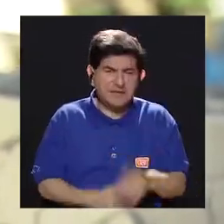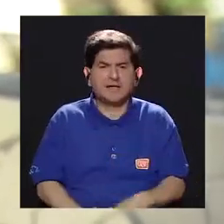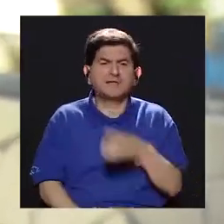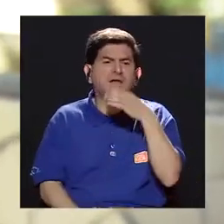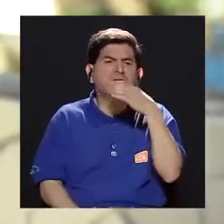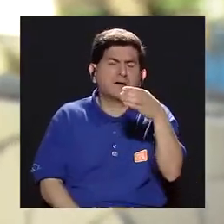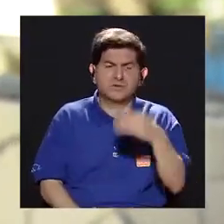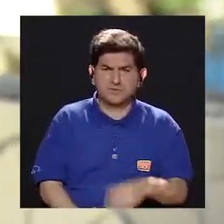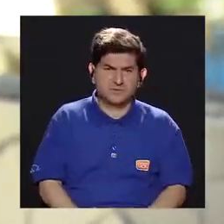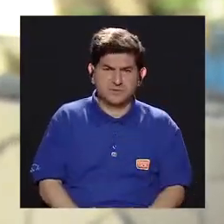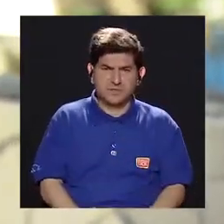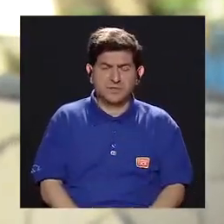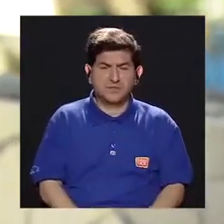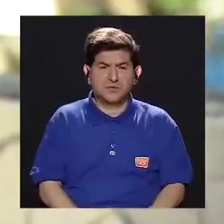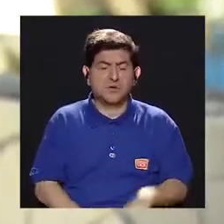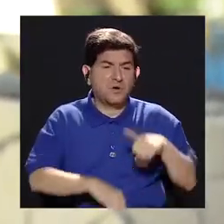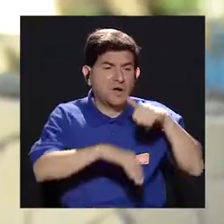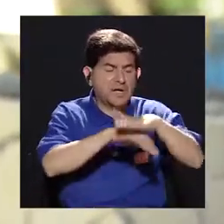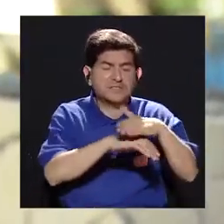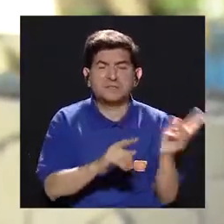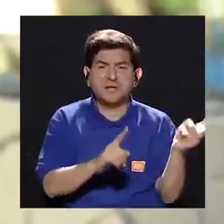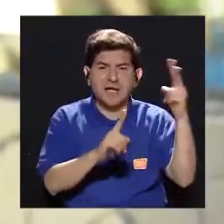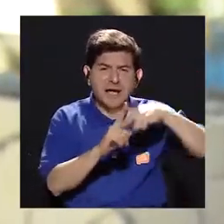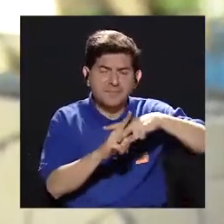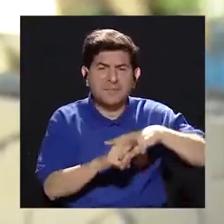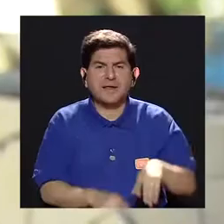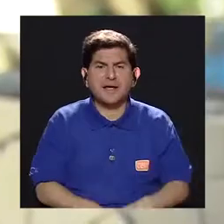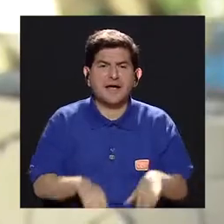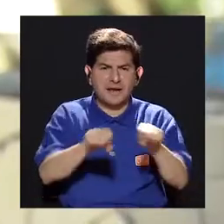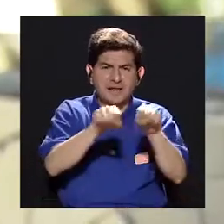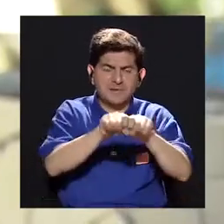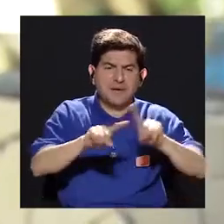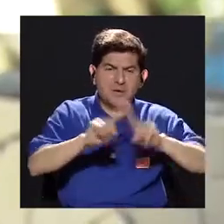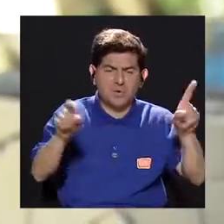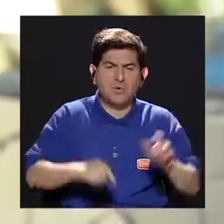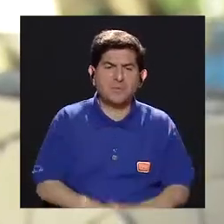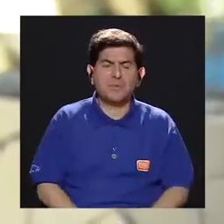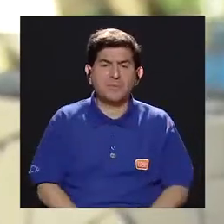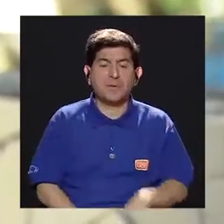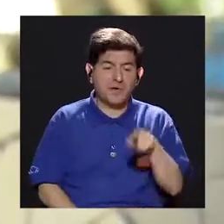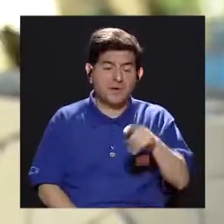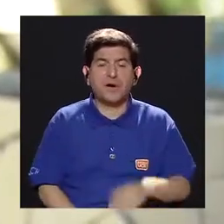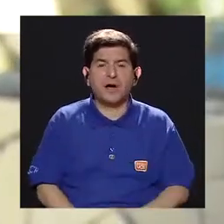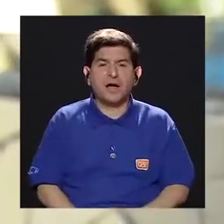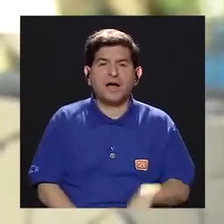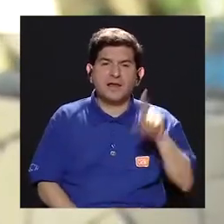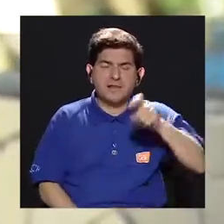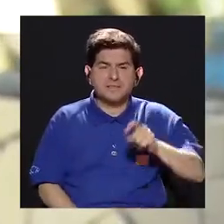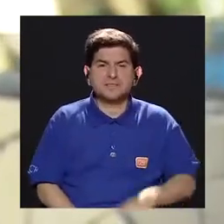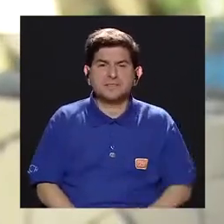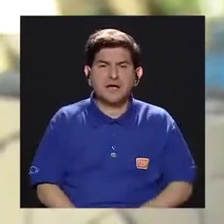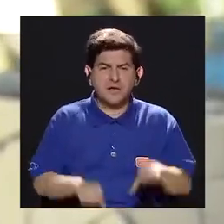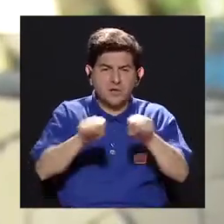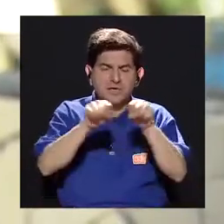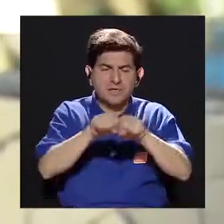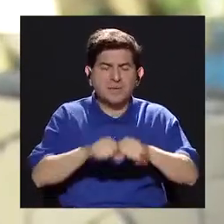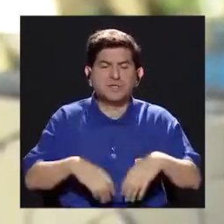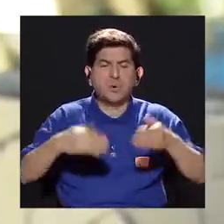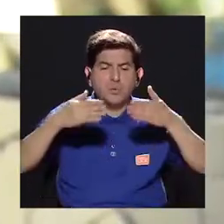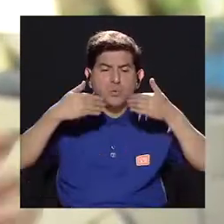lo que se recomienda, uno les manda algo para aplicarle al calzado, pero después tener la costumbre de ventilar el calzado. De vez en